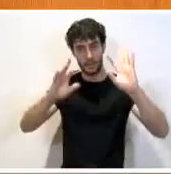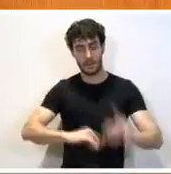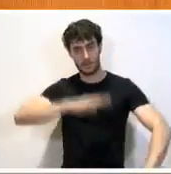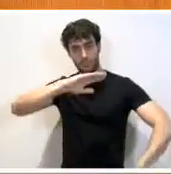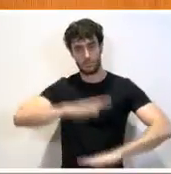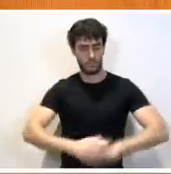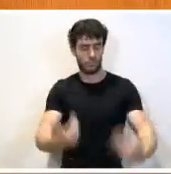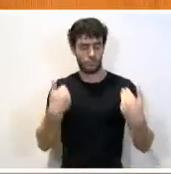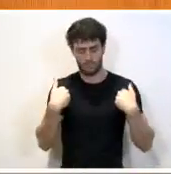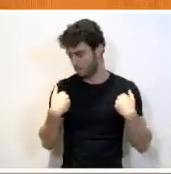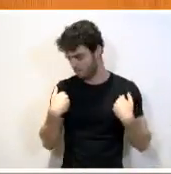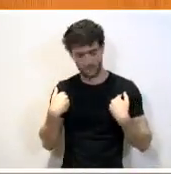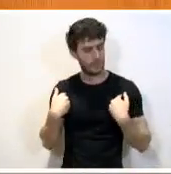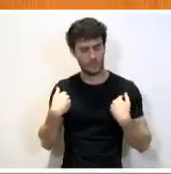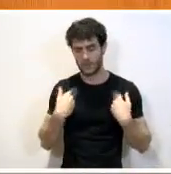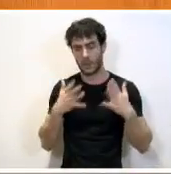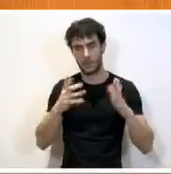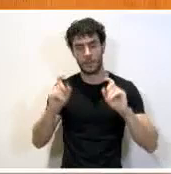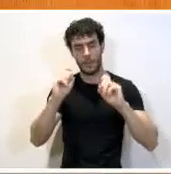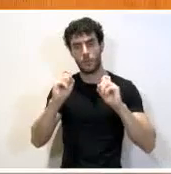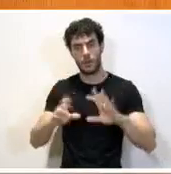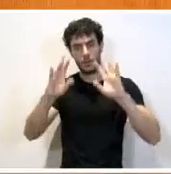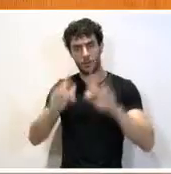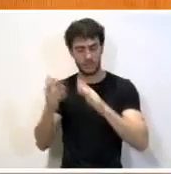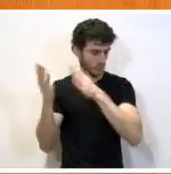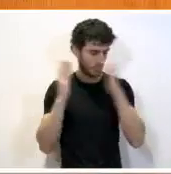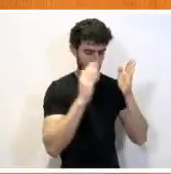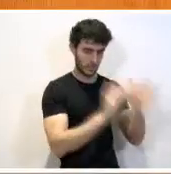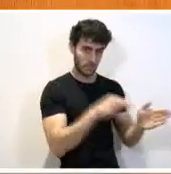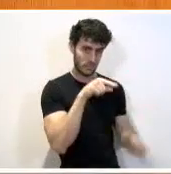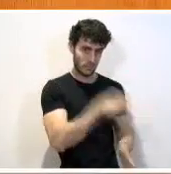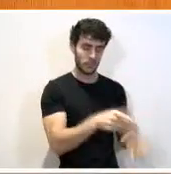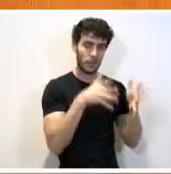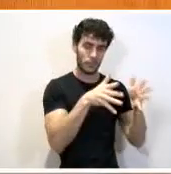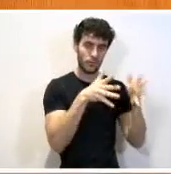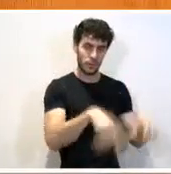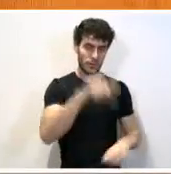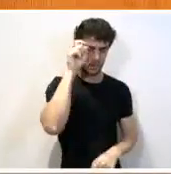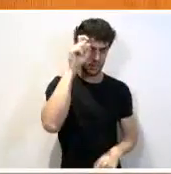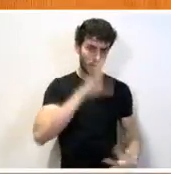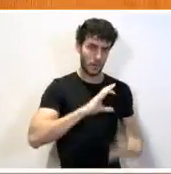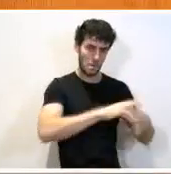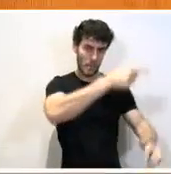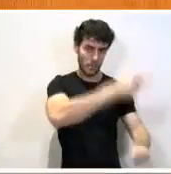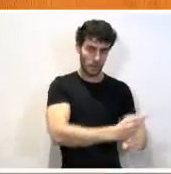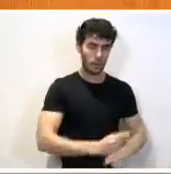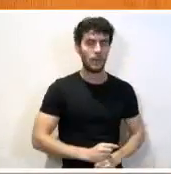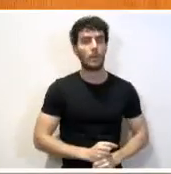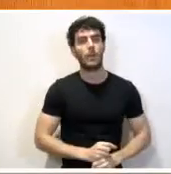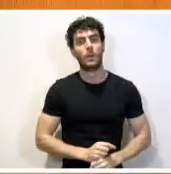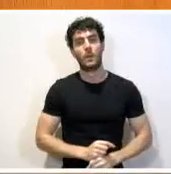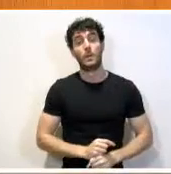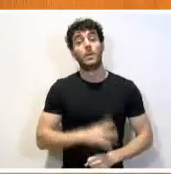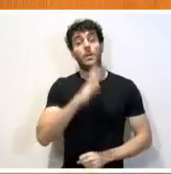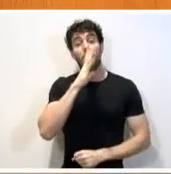su consejería, sino de la Consejería de Educación, y que va referido exclusivamente a la educación obligatoria.